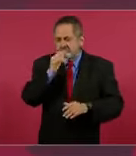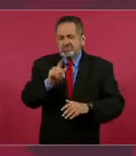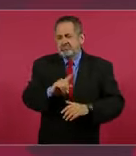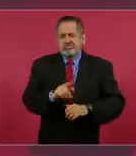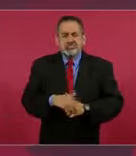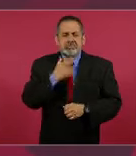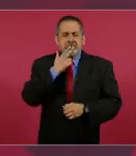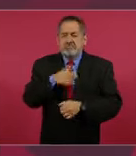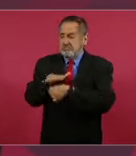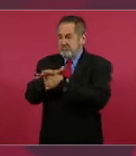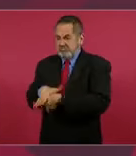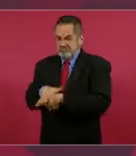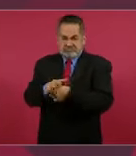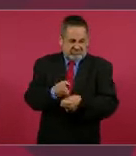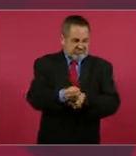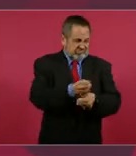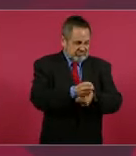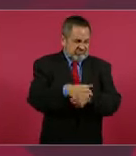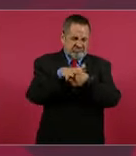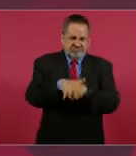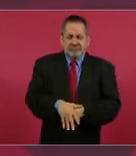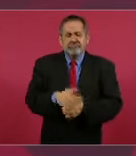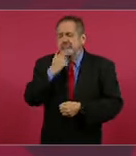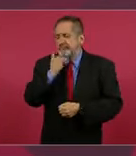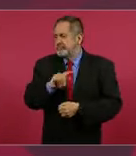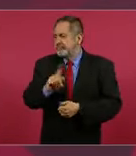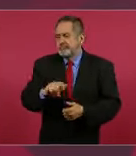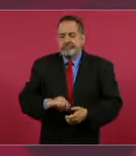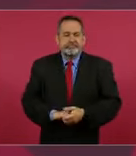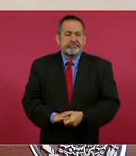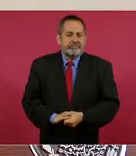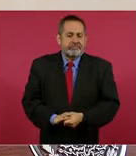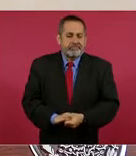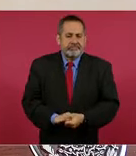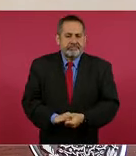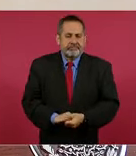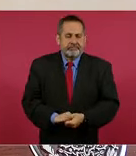funciona eso. El autoritarismo no funciona.